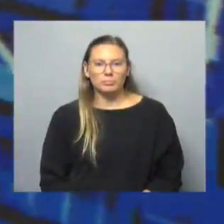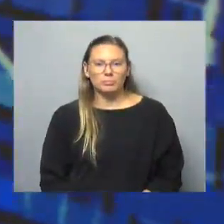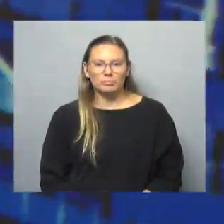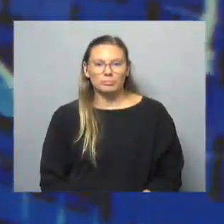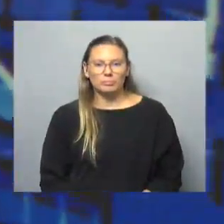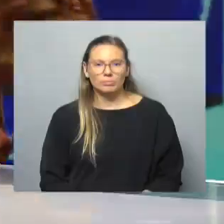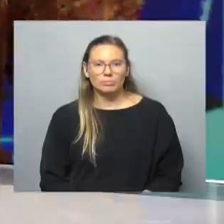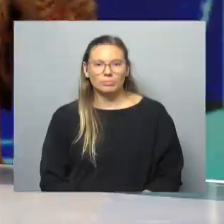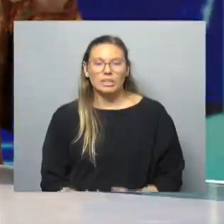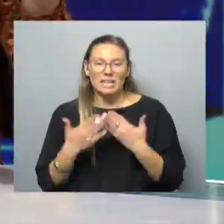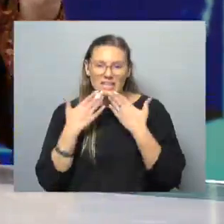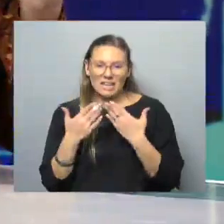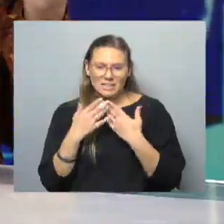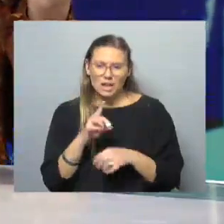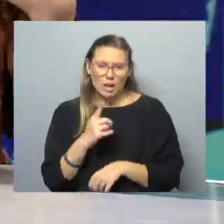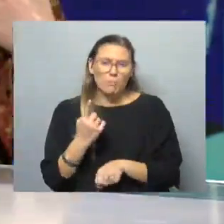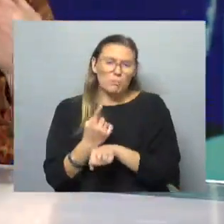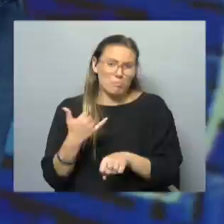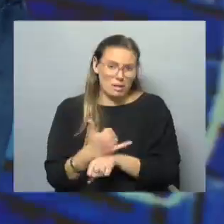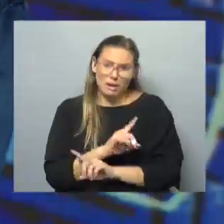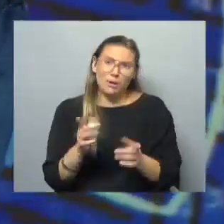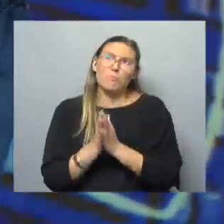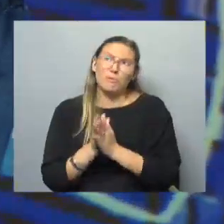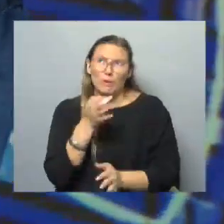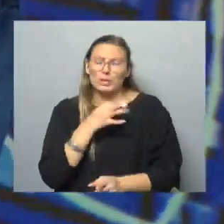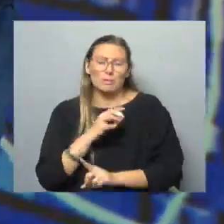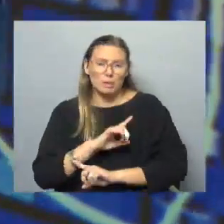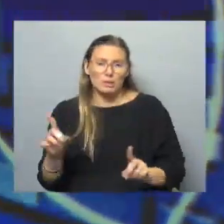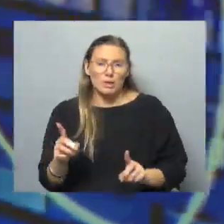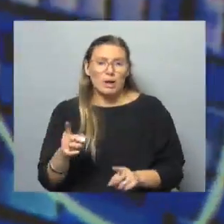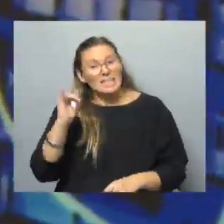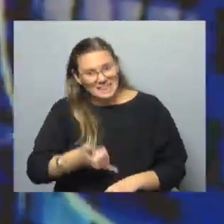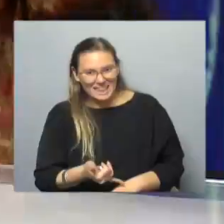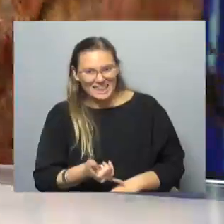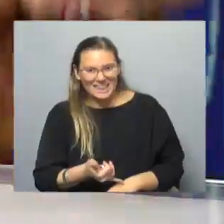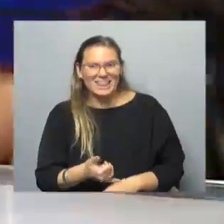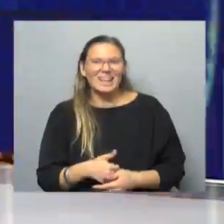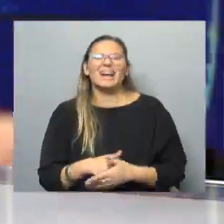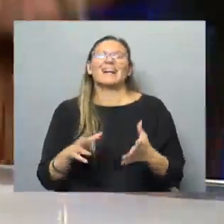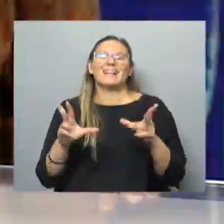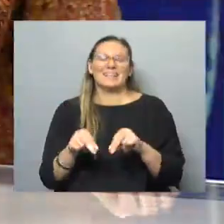Bienvenido, querido. Decime que no soy la primera a la que le pasa. Por favor. Sí.